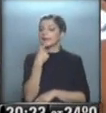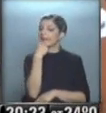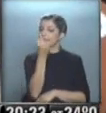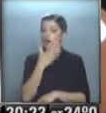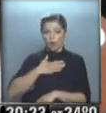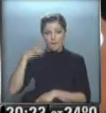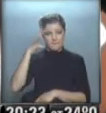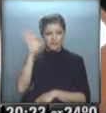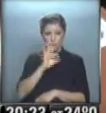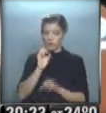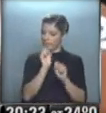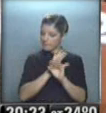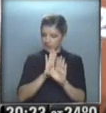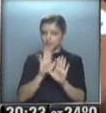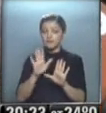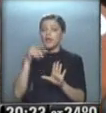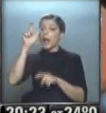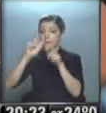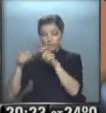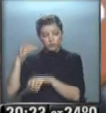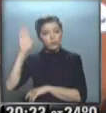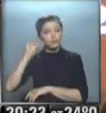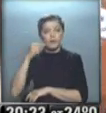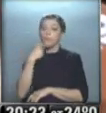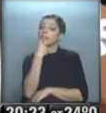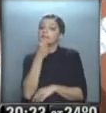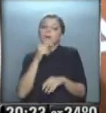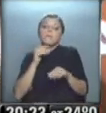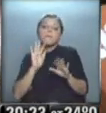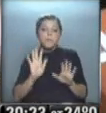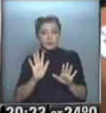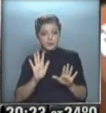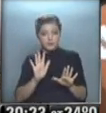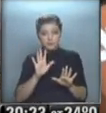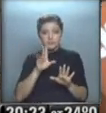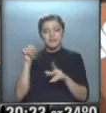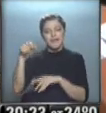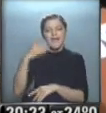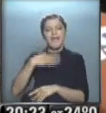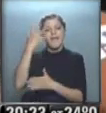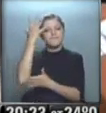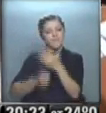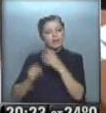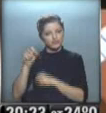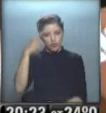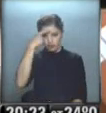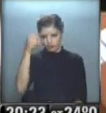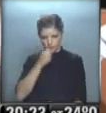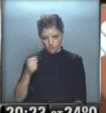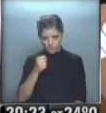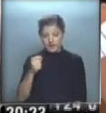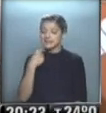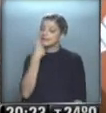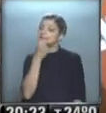una opinión. Los testigos que escuchamos decían que aparentemente habría una falla del motorman. Son los testigos, no